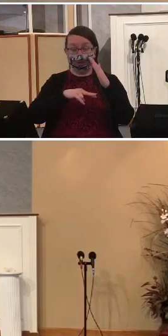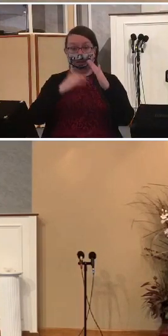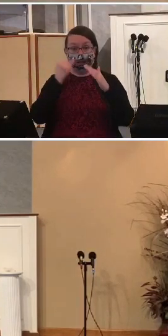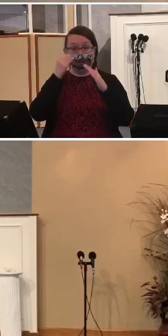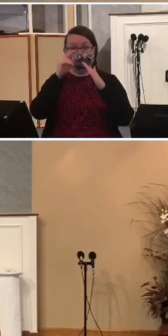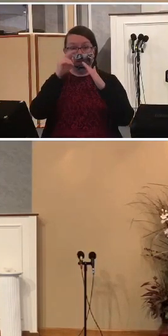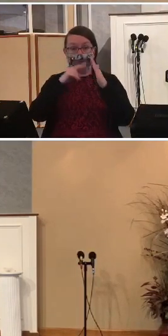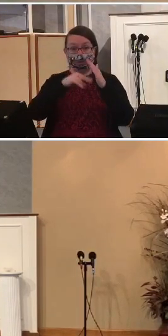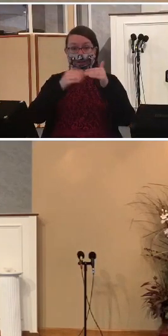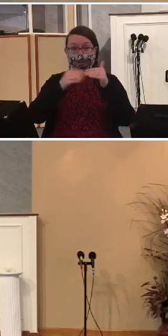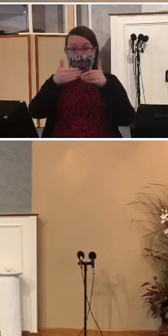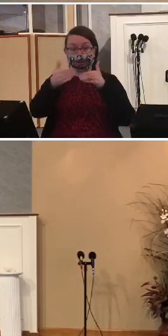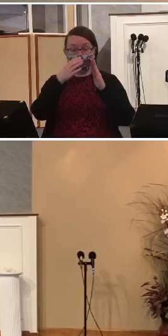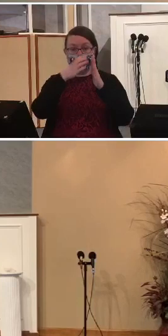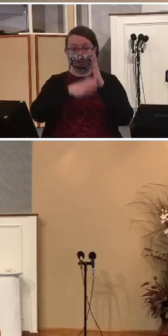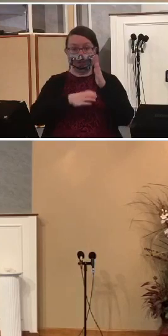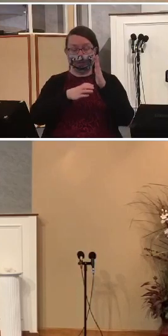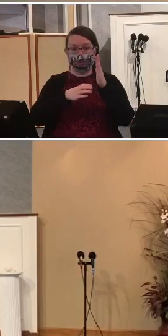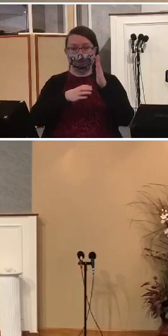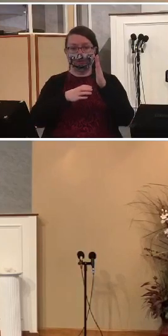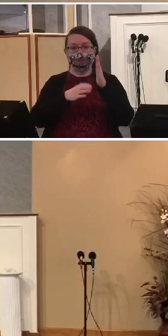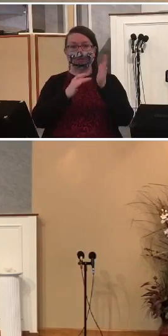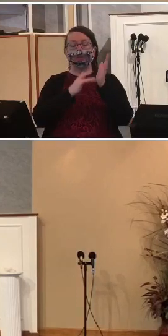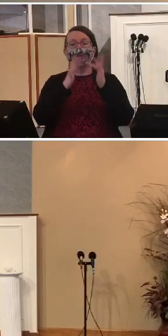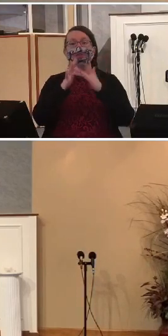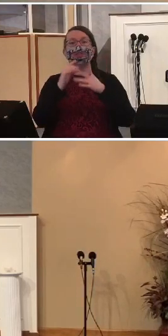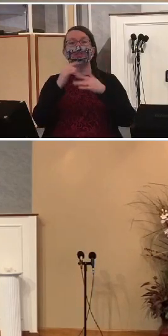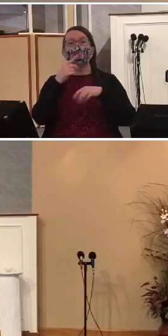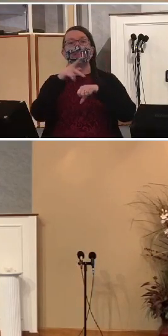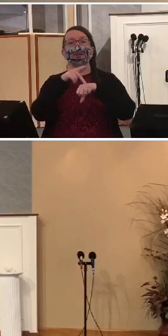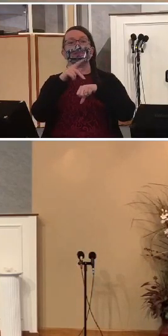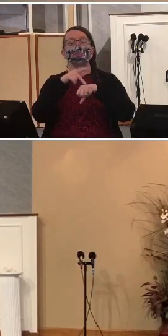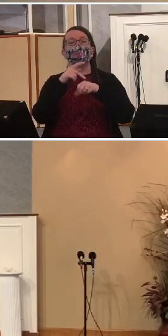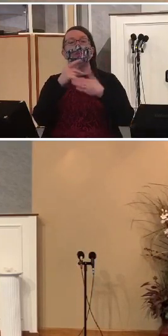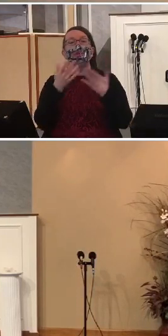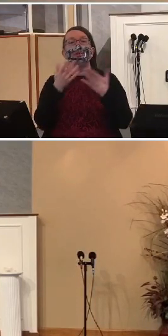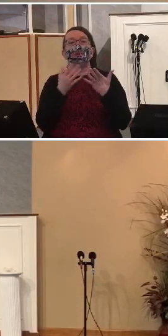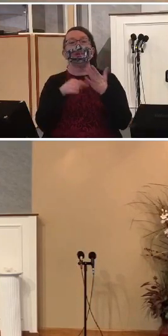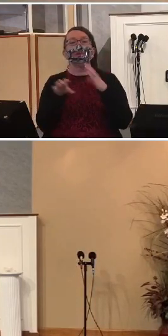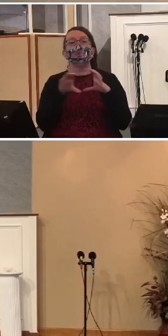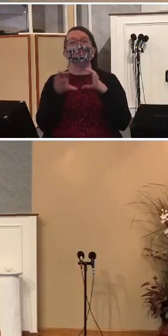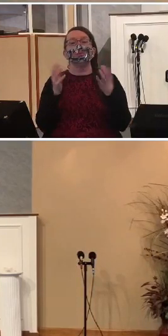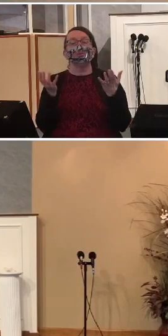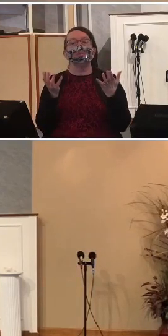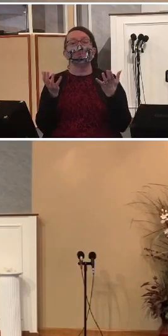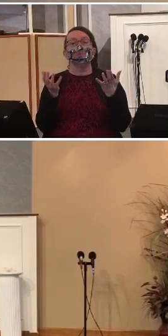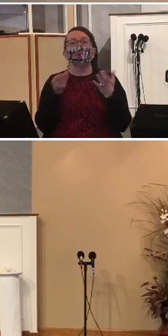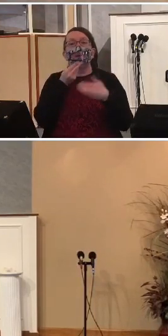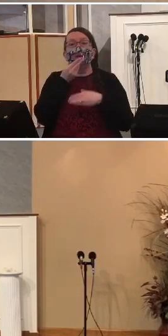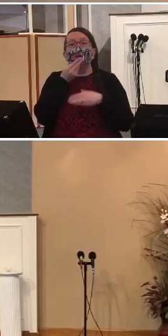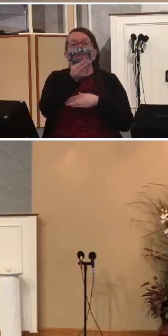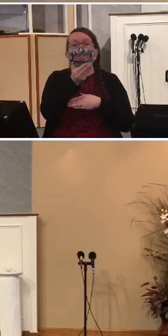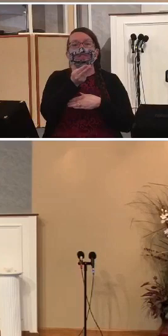Ves, lees el resto del capítulo y verás todo lo que Pedro le dijo. Y le dijo: